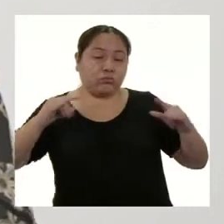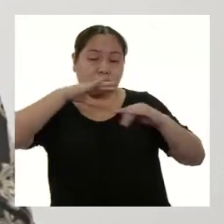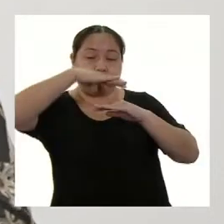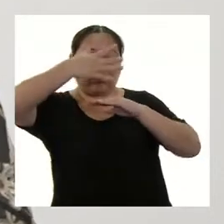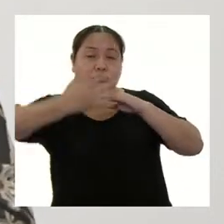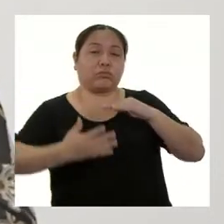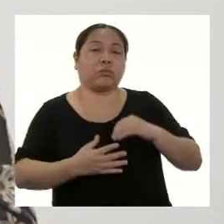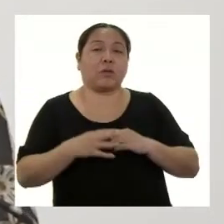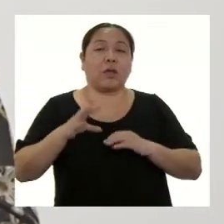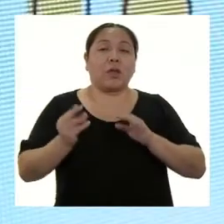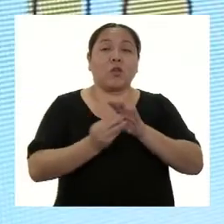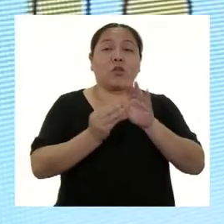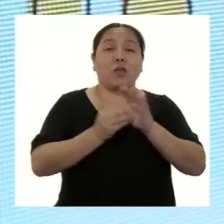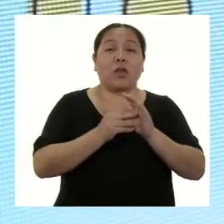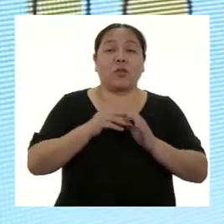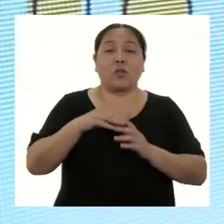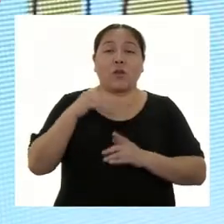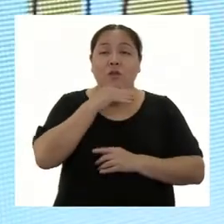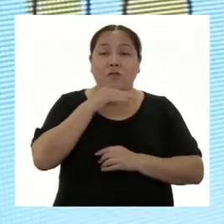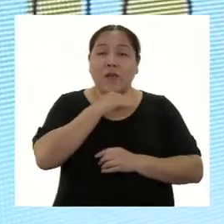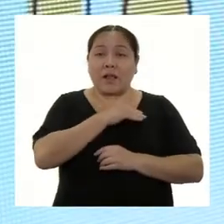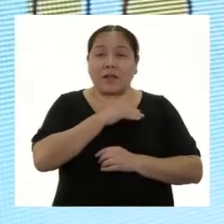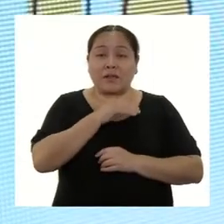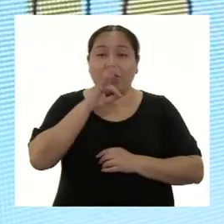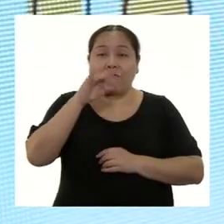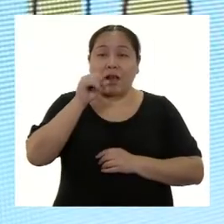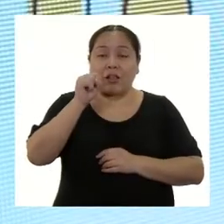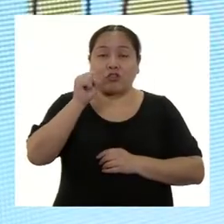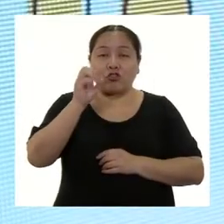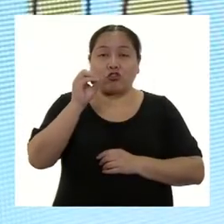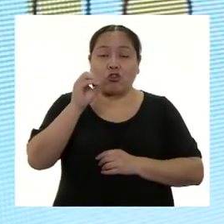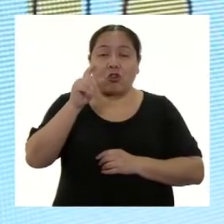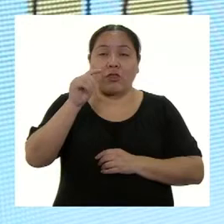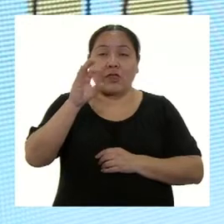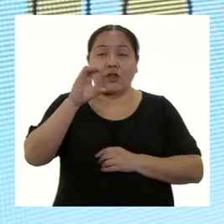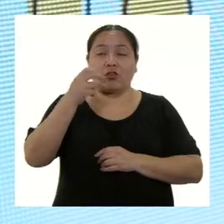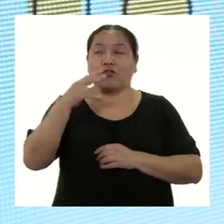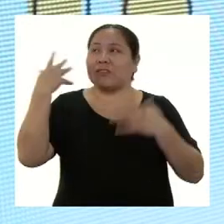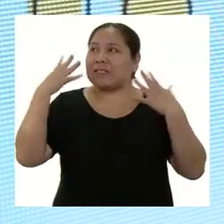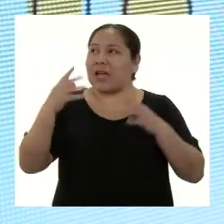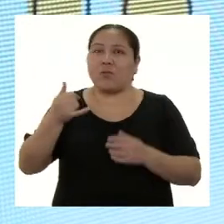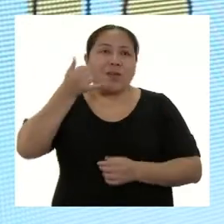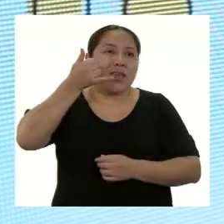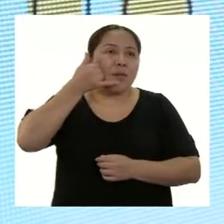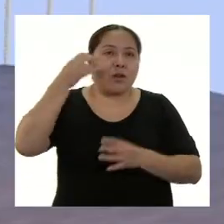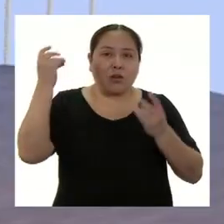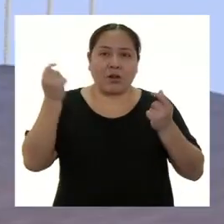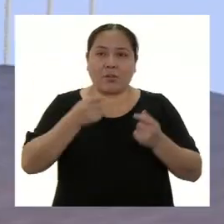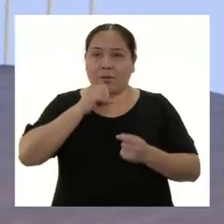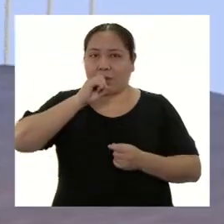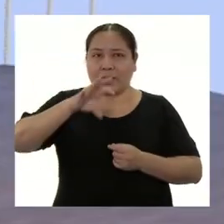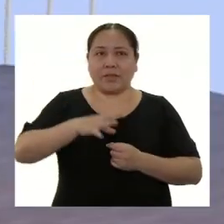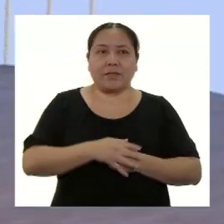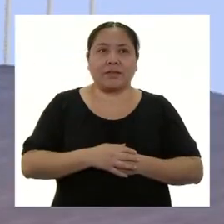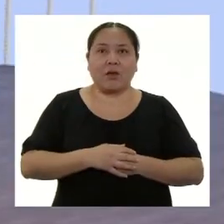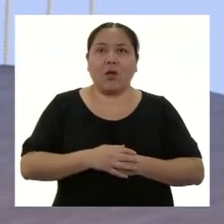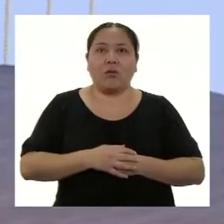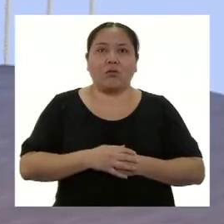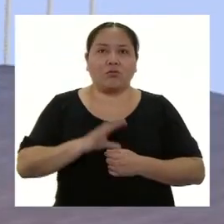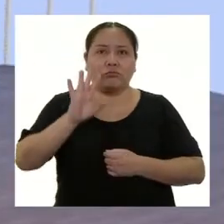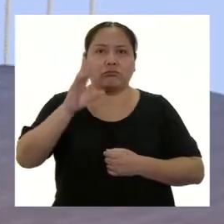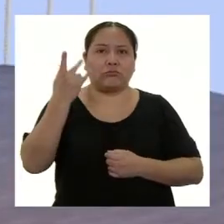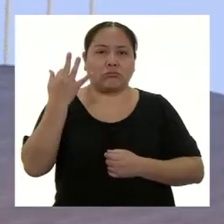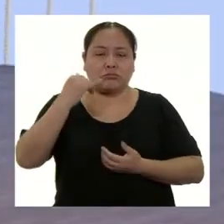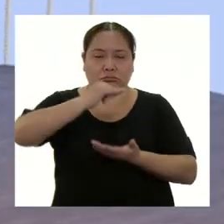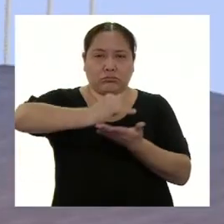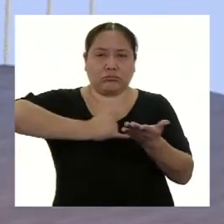incluyendo el falso techo. ¡Sí! ¡Por fin! Voy a llamarlo al toque para decirle. ¡Uy! Un